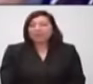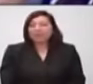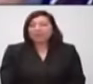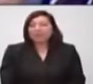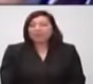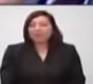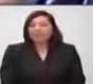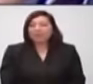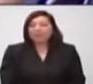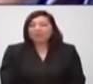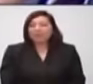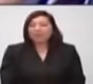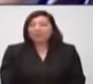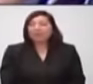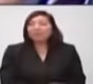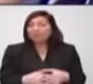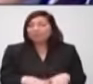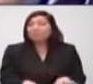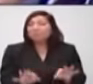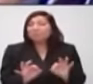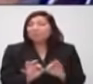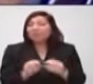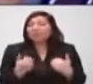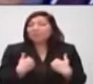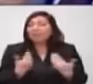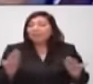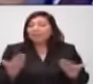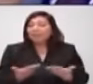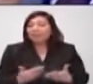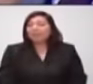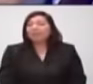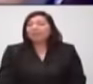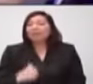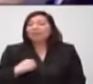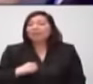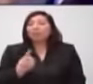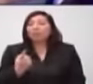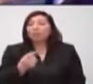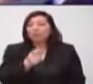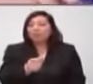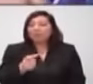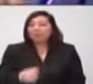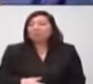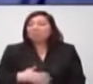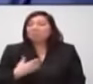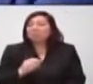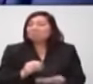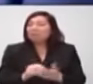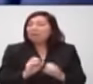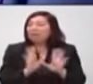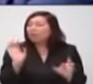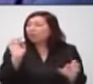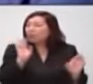Es muy importante tener aquí tanto al señor alcalde como los funcionarios para que nos puedan aclarar algunas